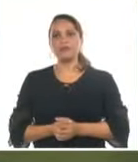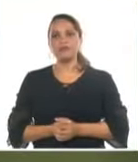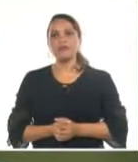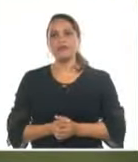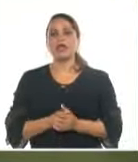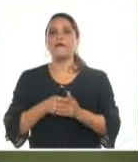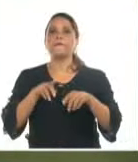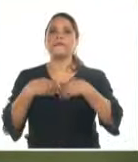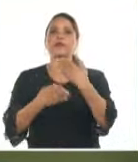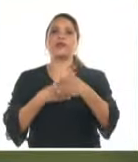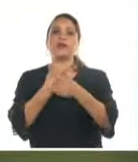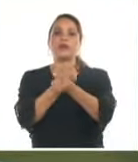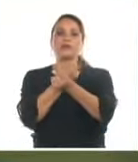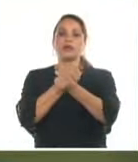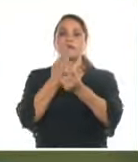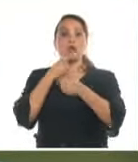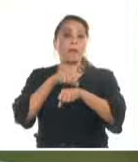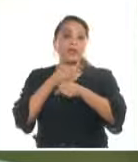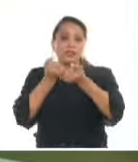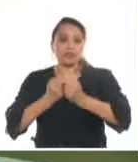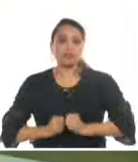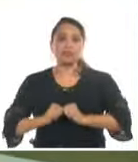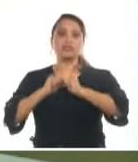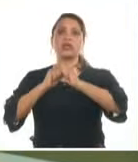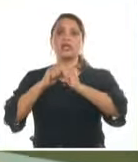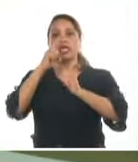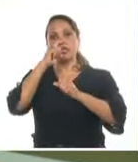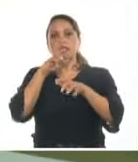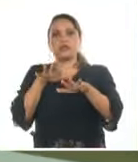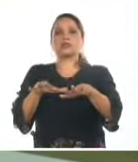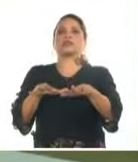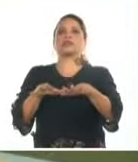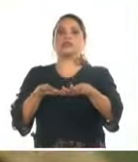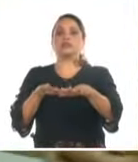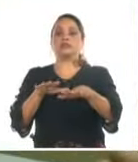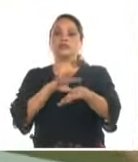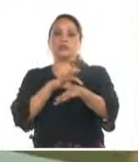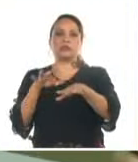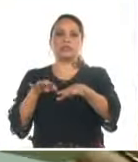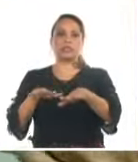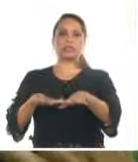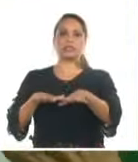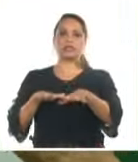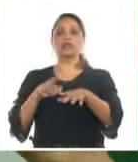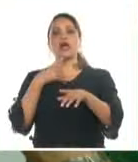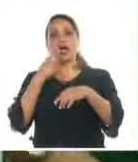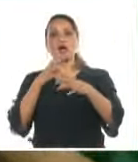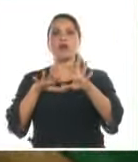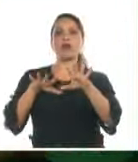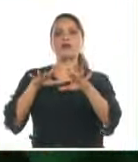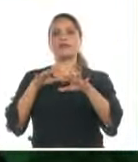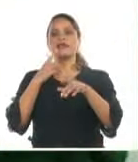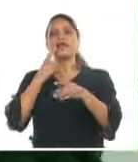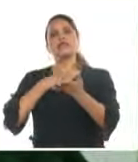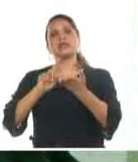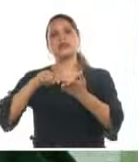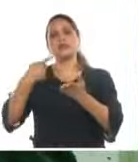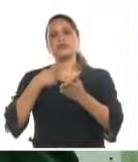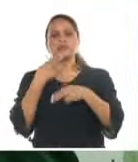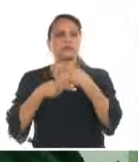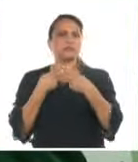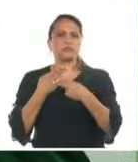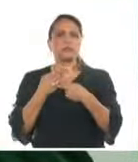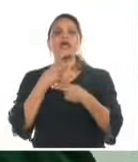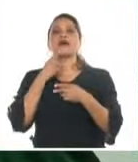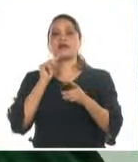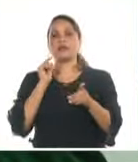superiores al momento del nacimiento, donde el niño no puede mover el miembro superior. ¿Qué va a estar ocurriendo la próxima semana? La próxima semana